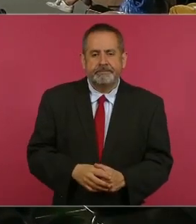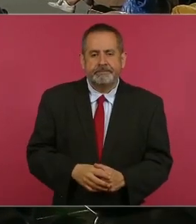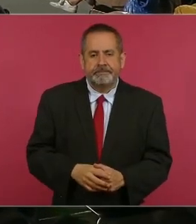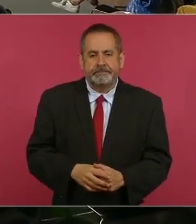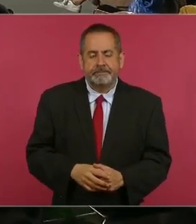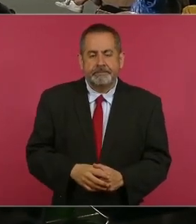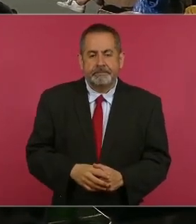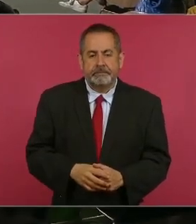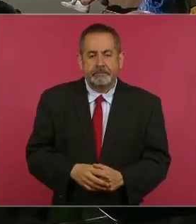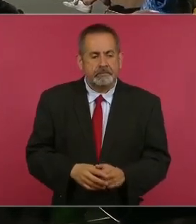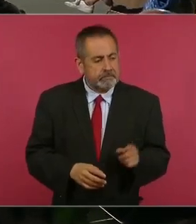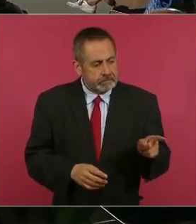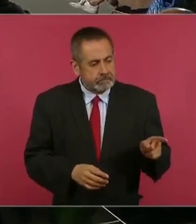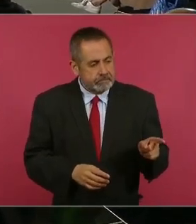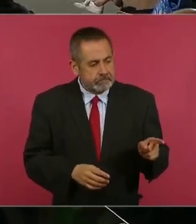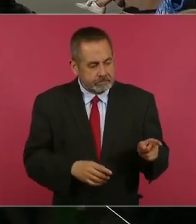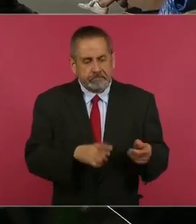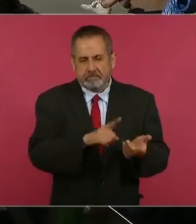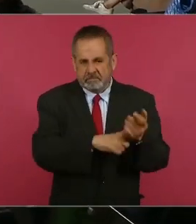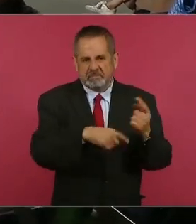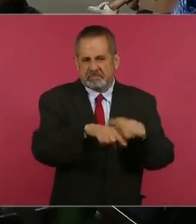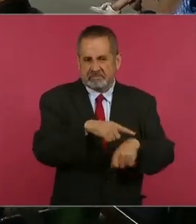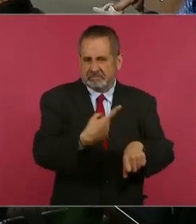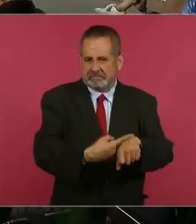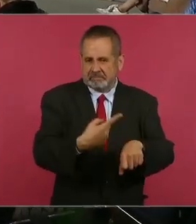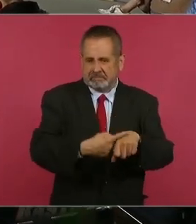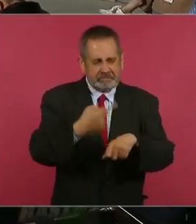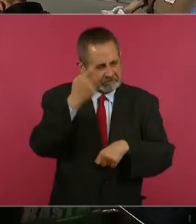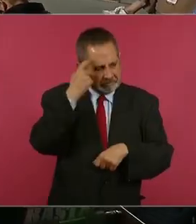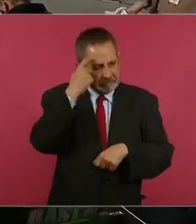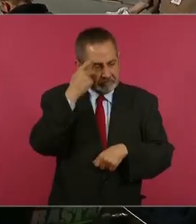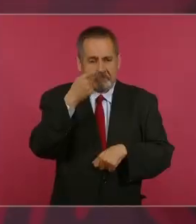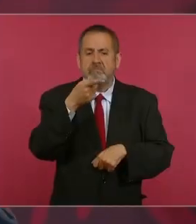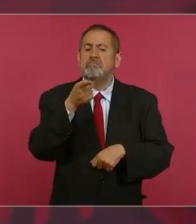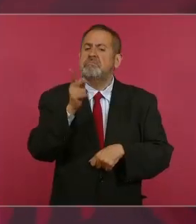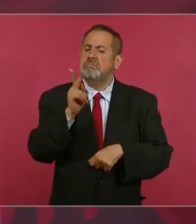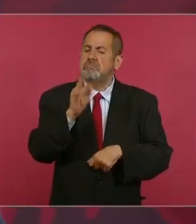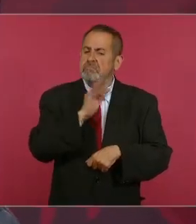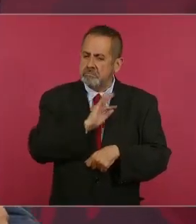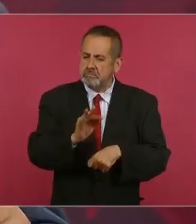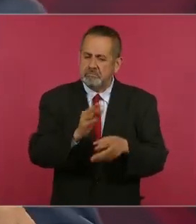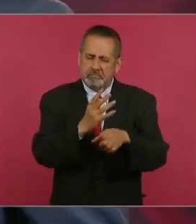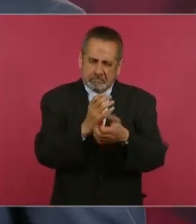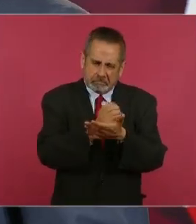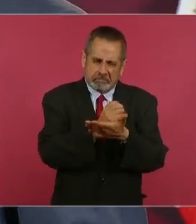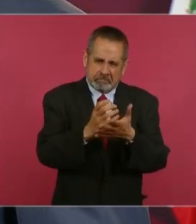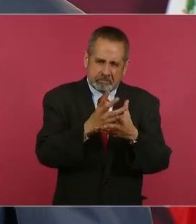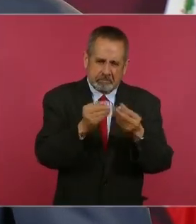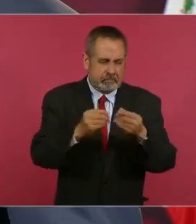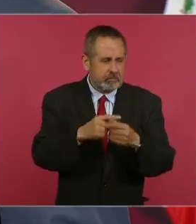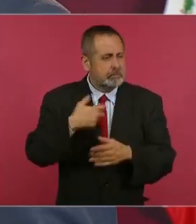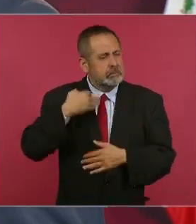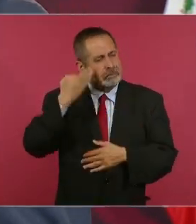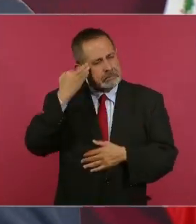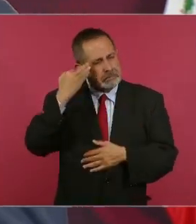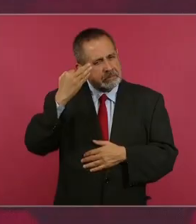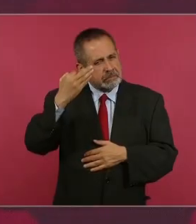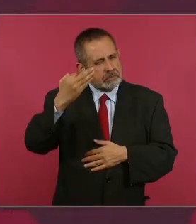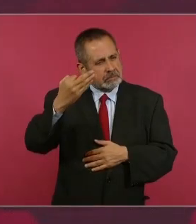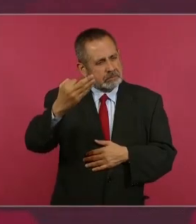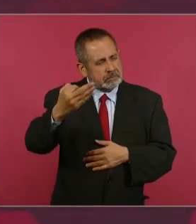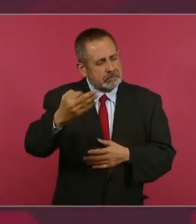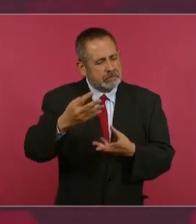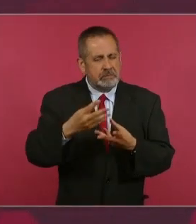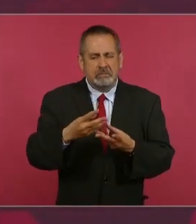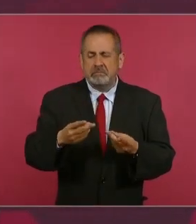pero esa enfermedad tiene remedio, se quita con el tiempo